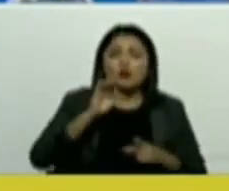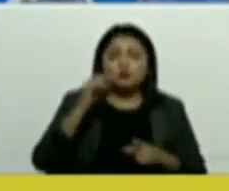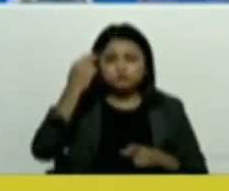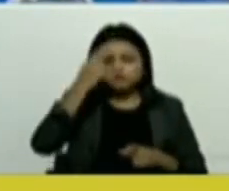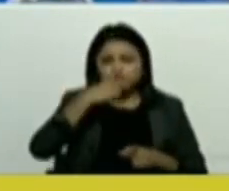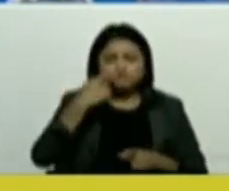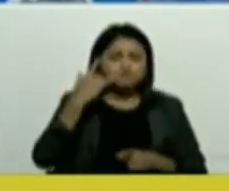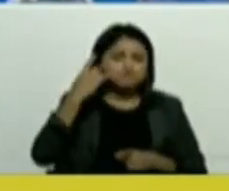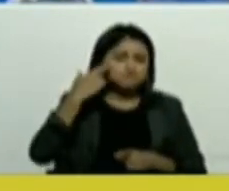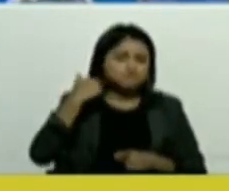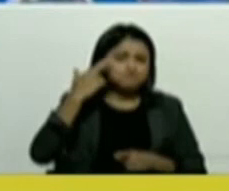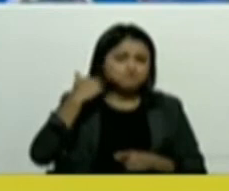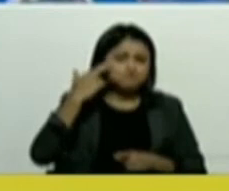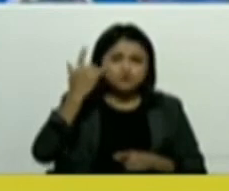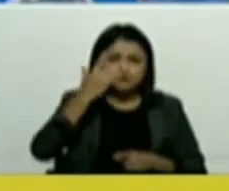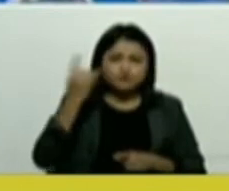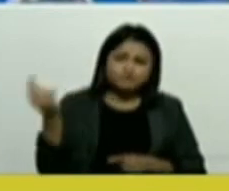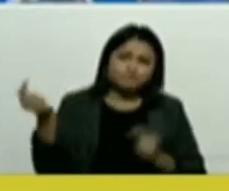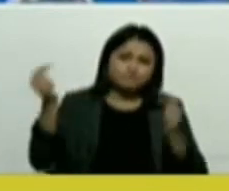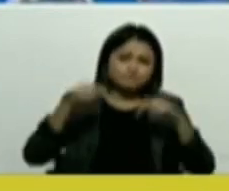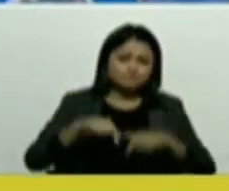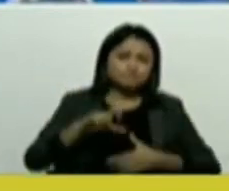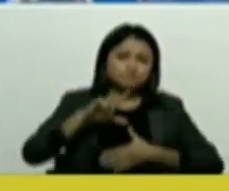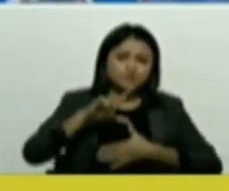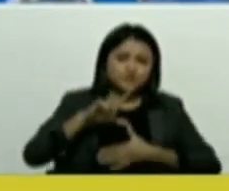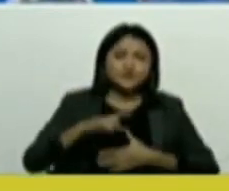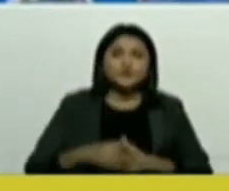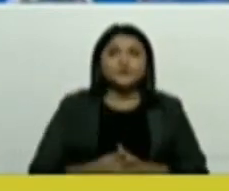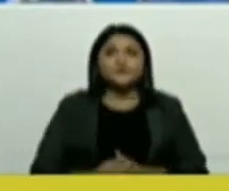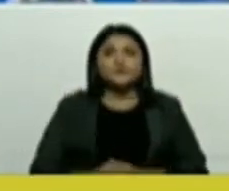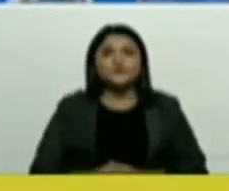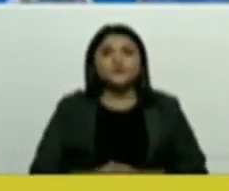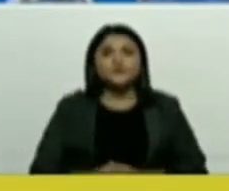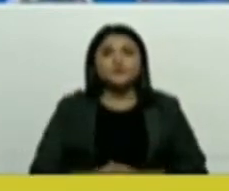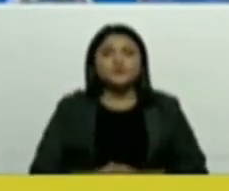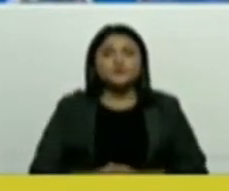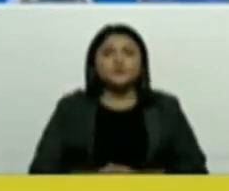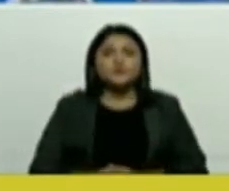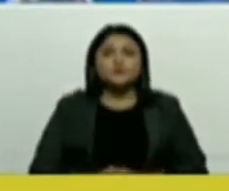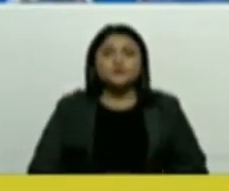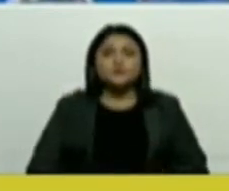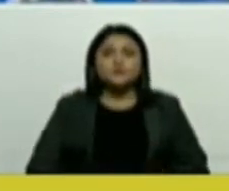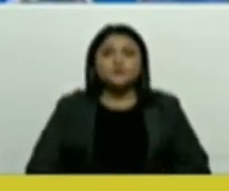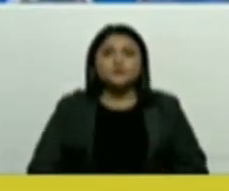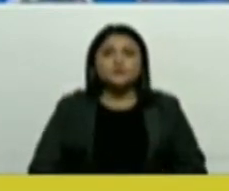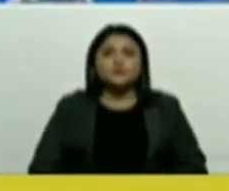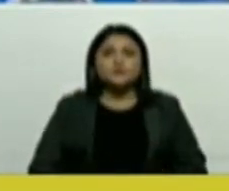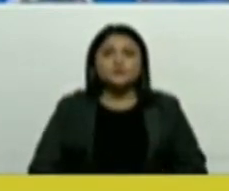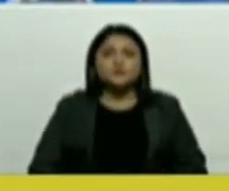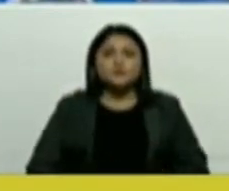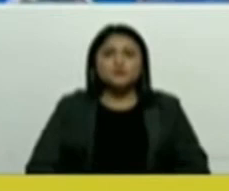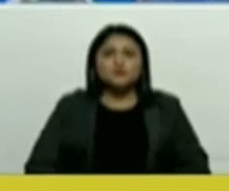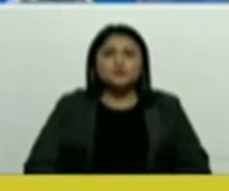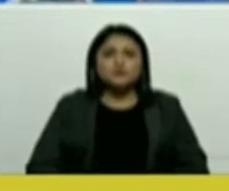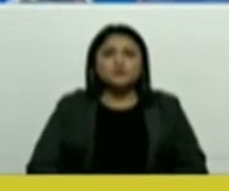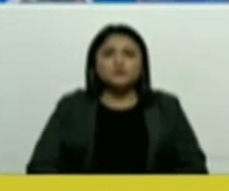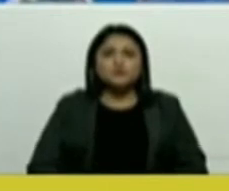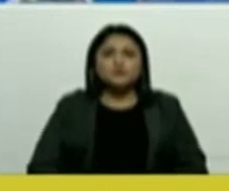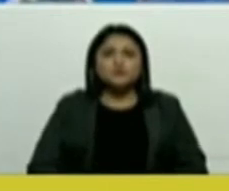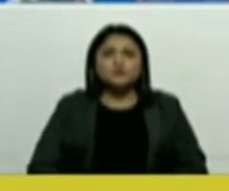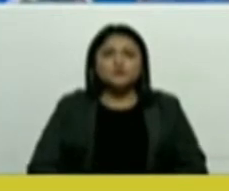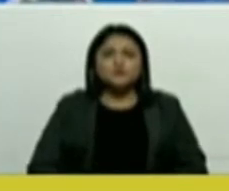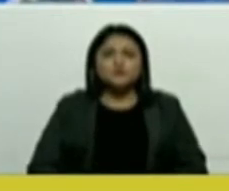ser de color negro y fueron traídos de África para ello. And he did it with a naturalness, without any